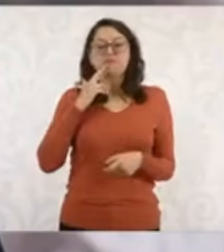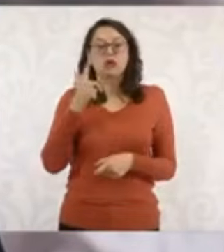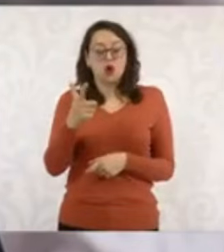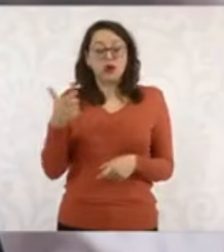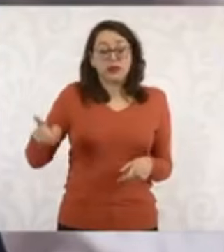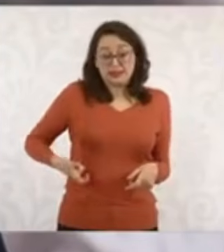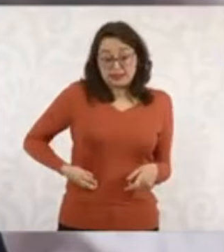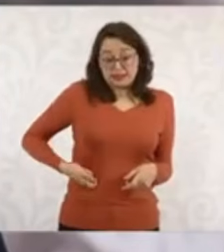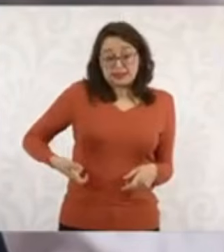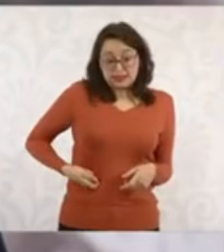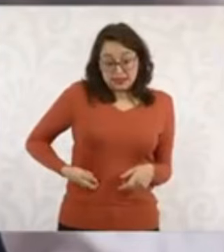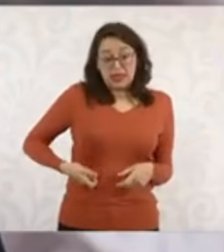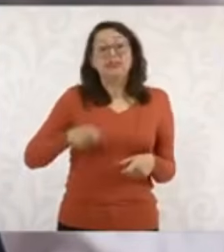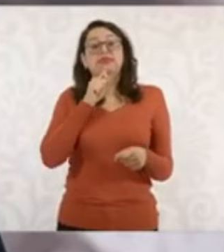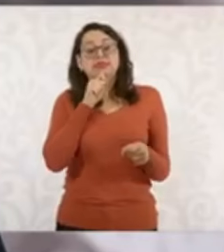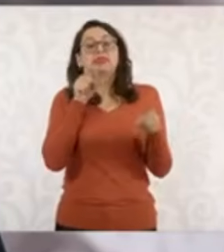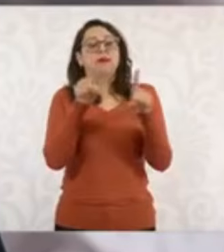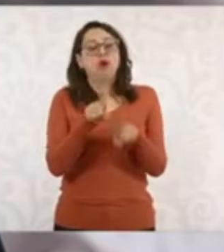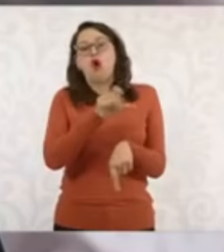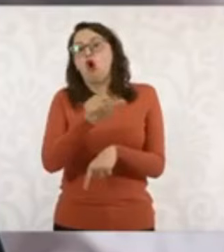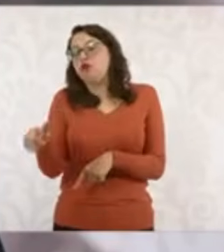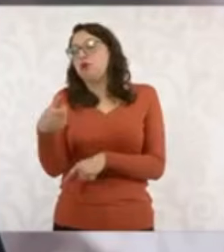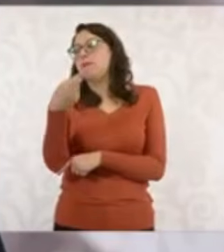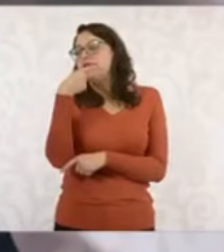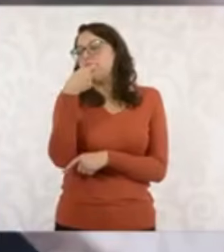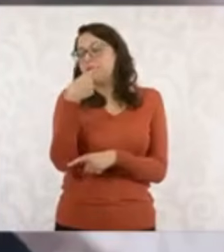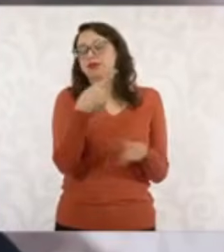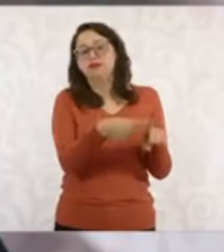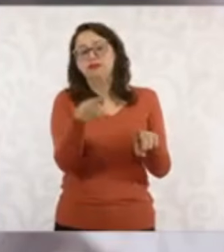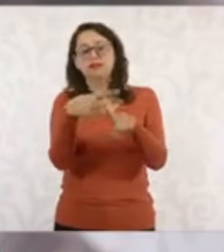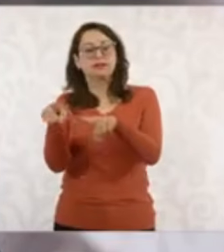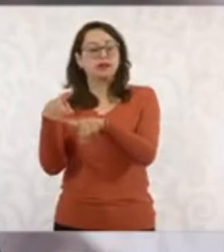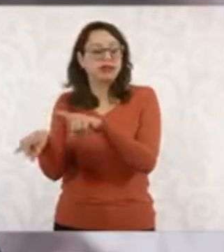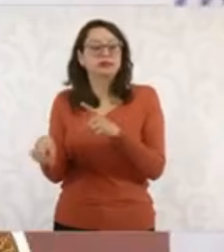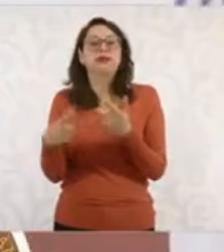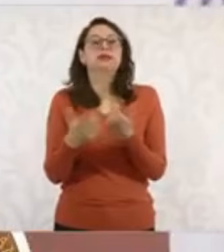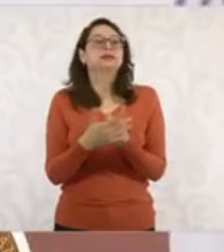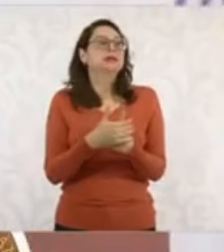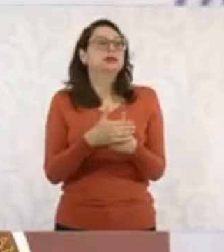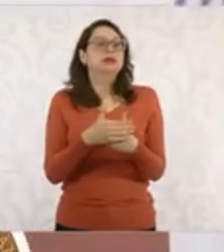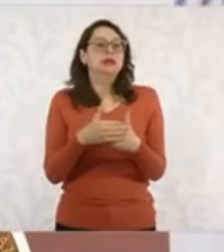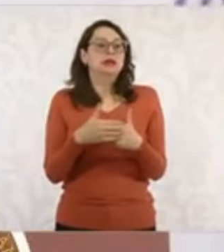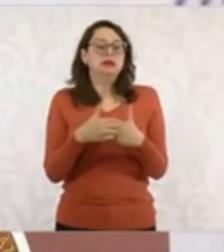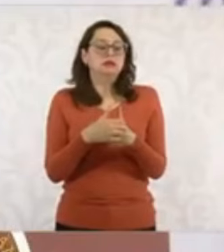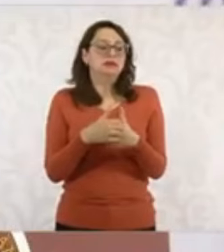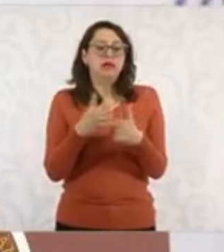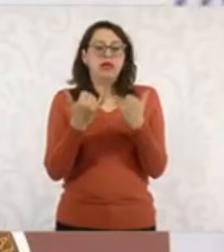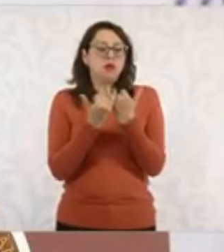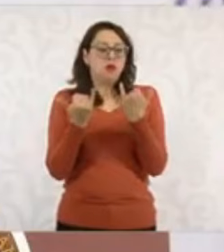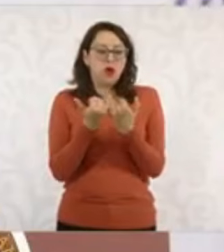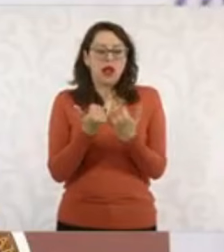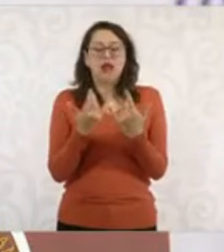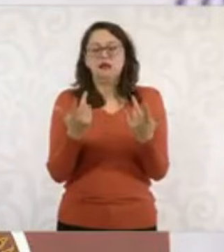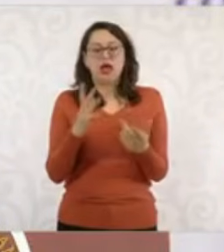solo en insulinas, sino también en otro tipo de medicamentos para la diabetes, como pueden ser los DPP-4, que es la sitagliptina,